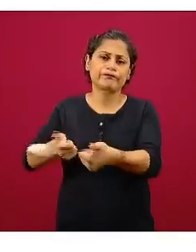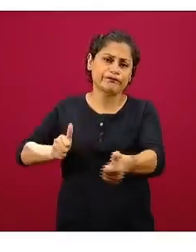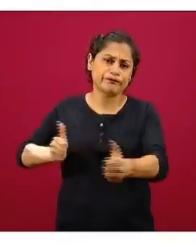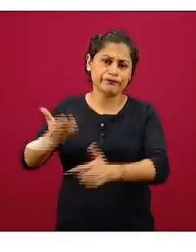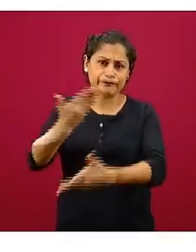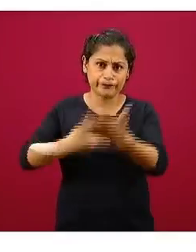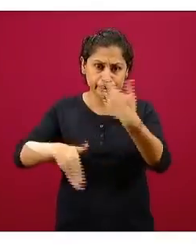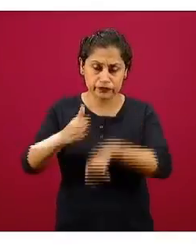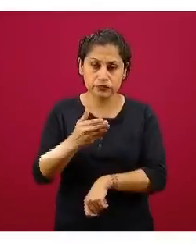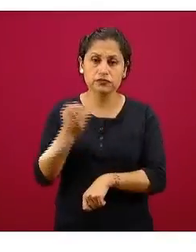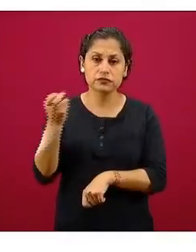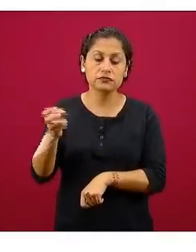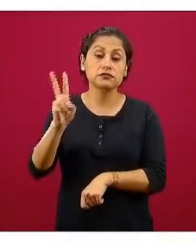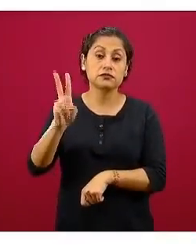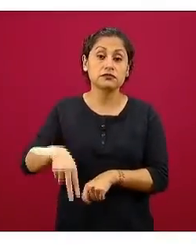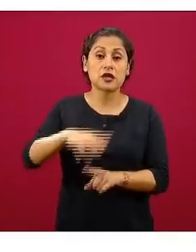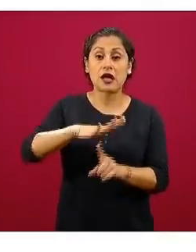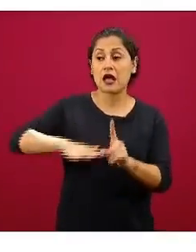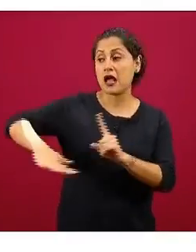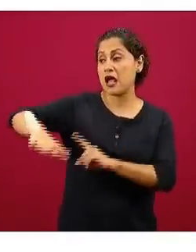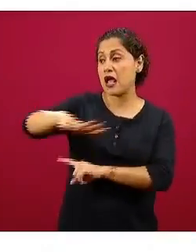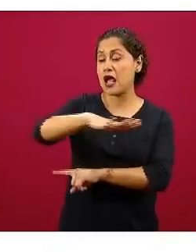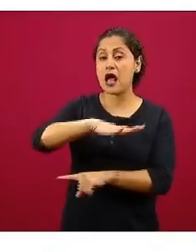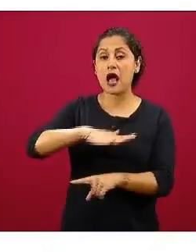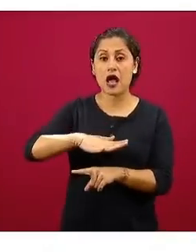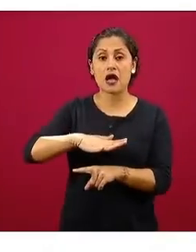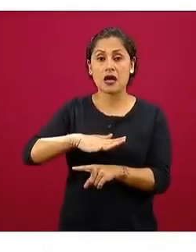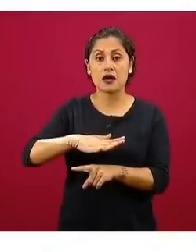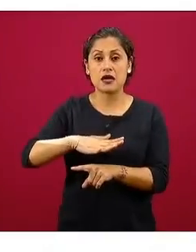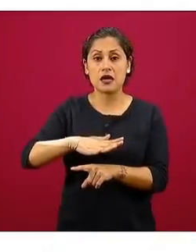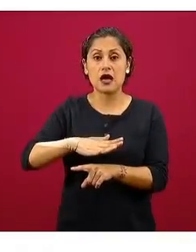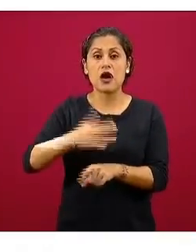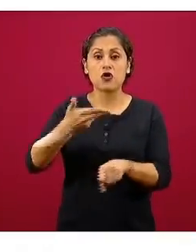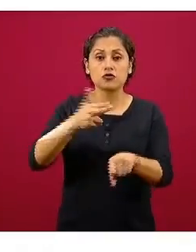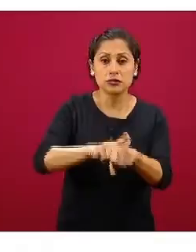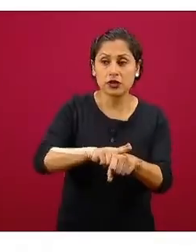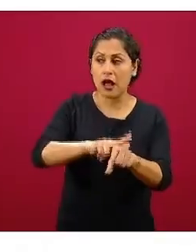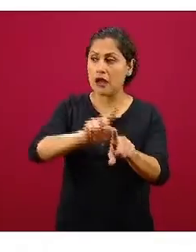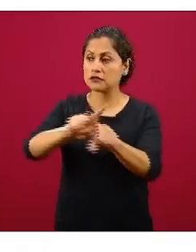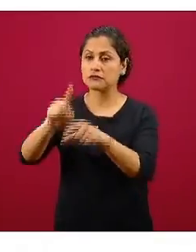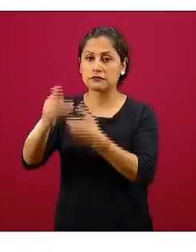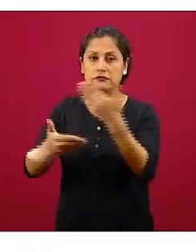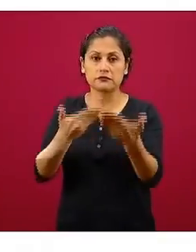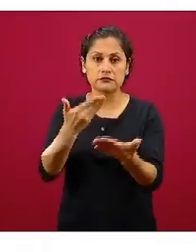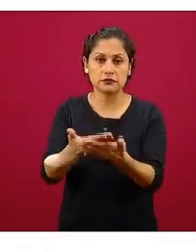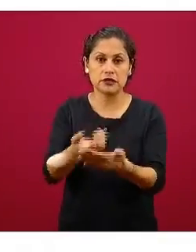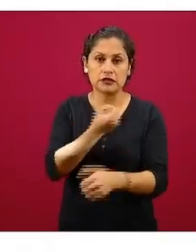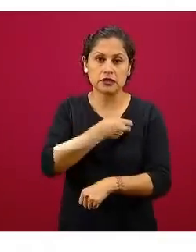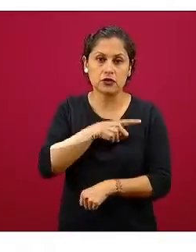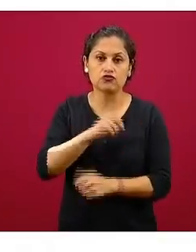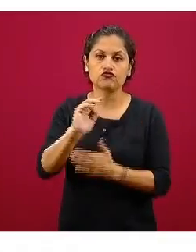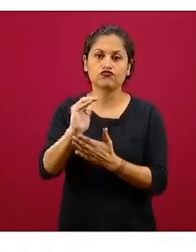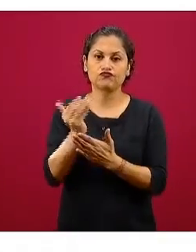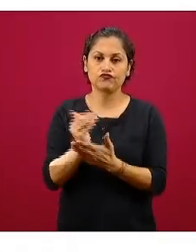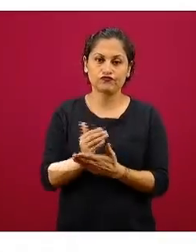la construcción de infraestructura sanitaria. La siguiente.